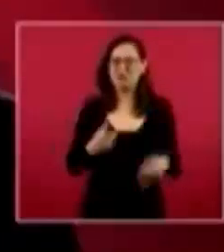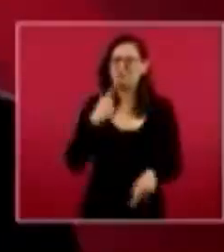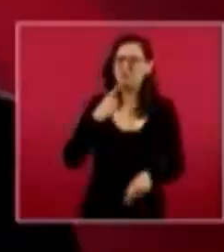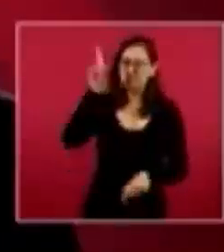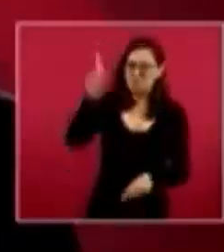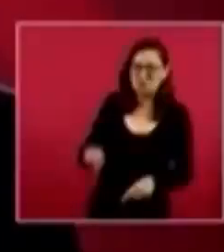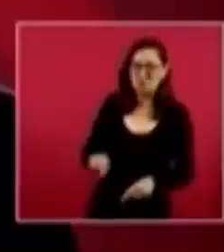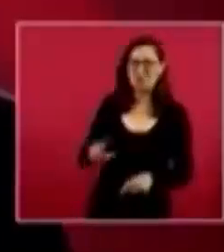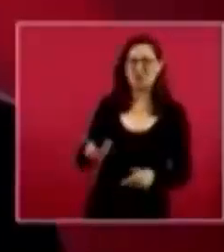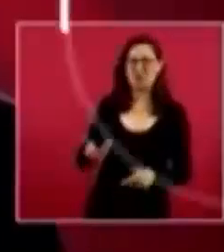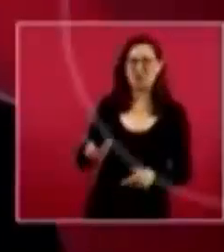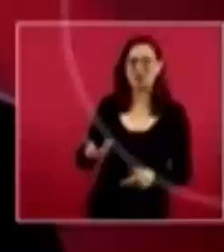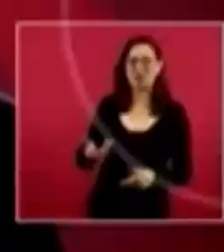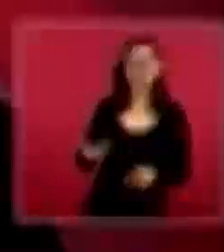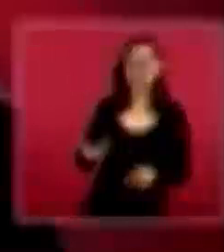un acuerdo